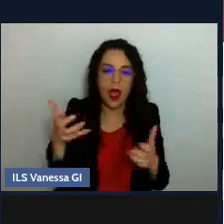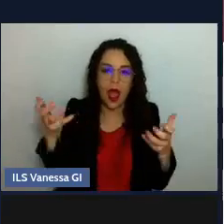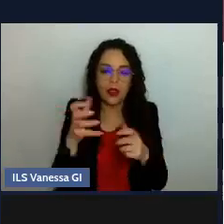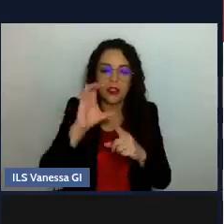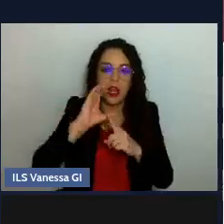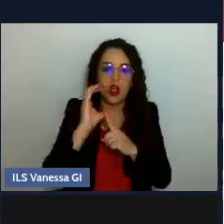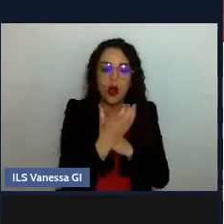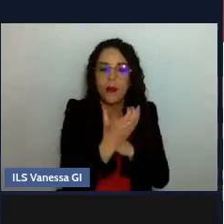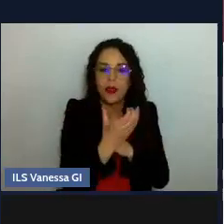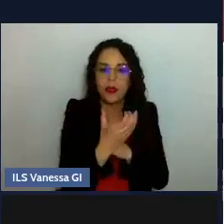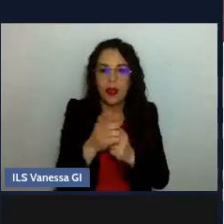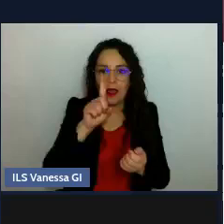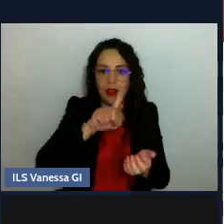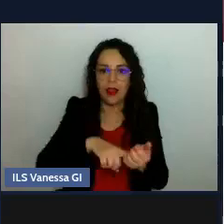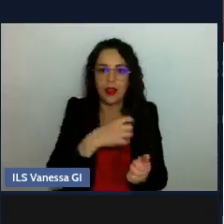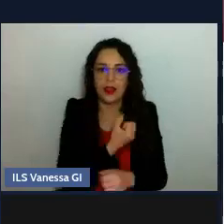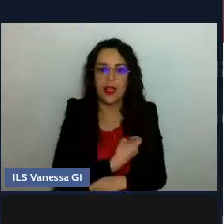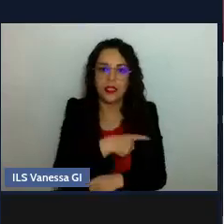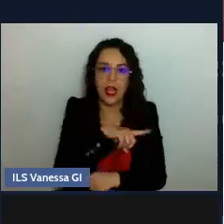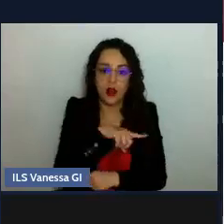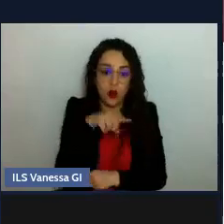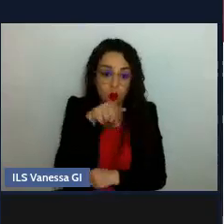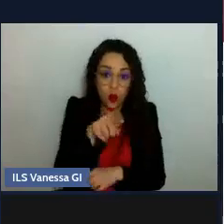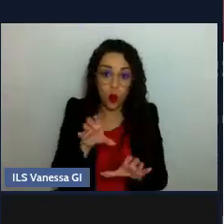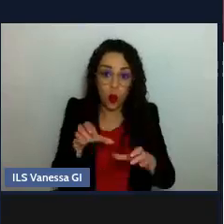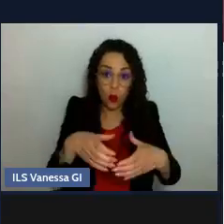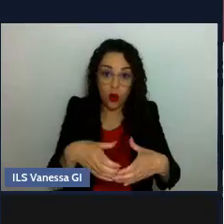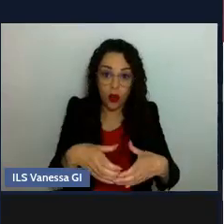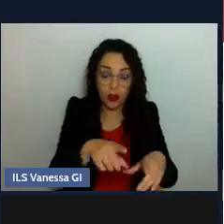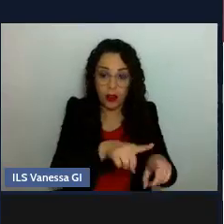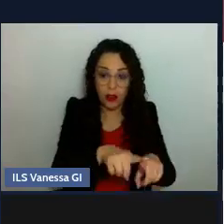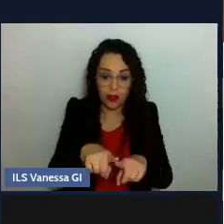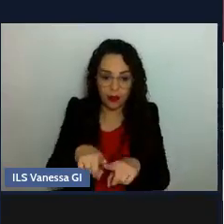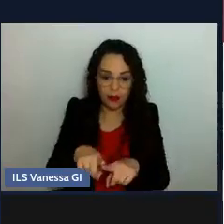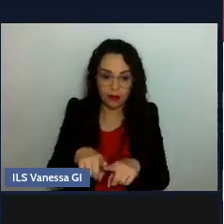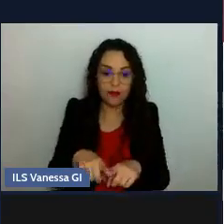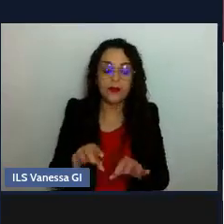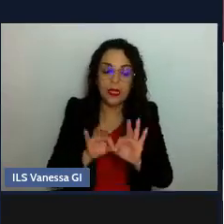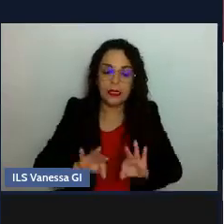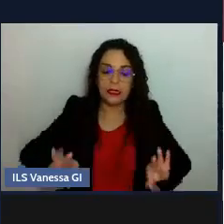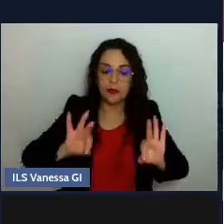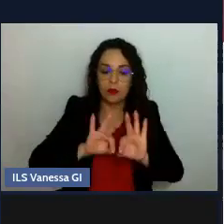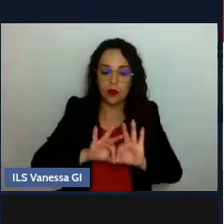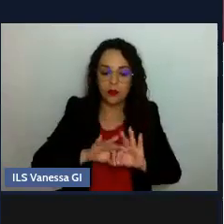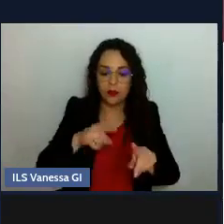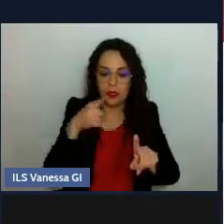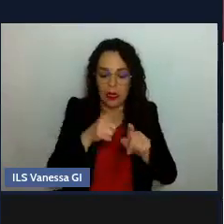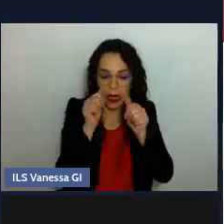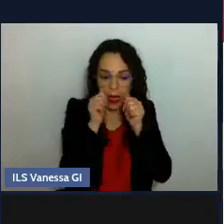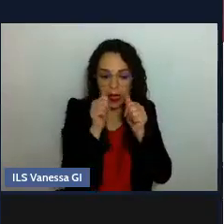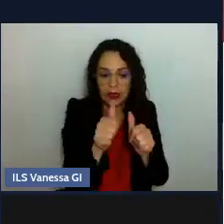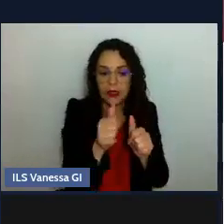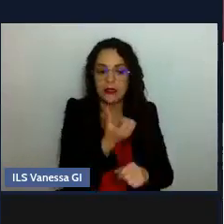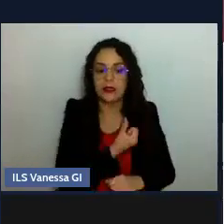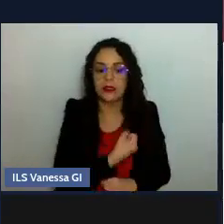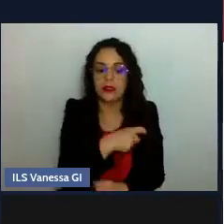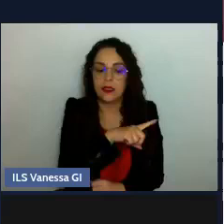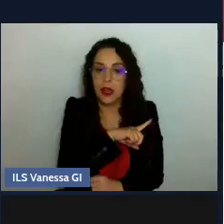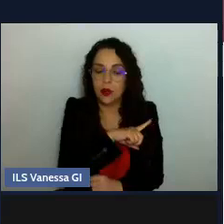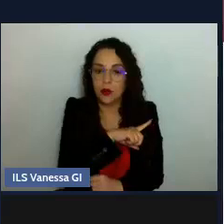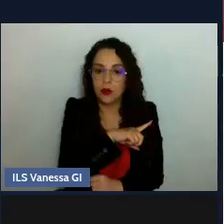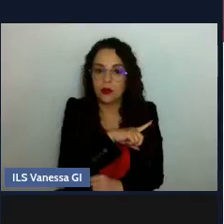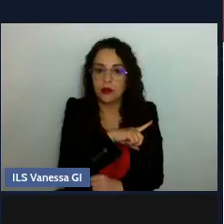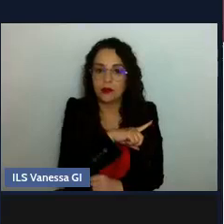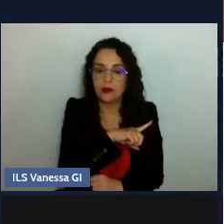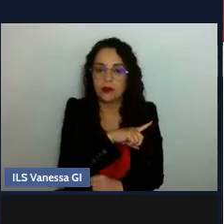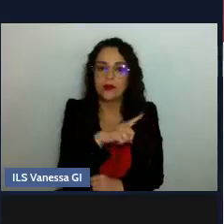y detectar sus principales necesidades en salud, priorizarlas. Entonces, con este programa